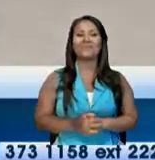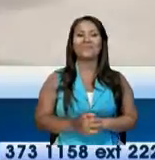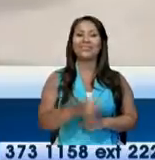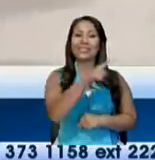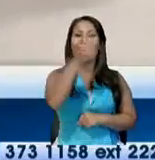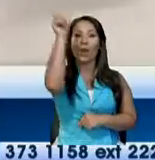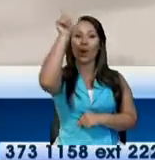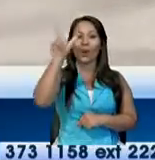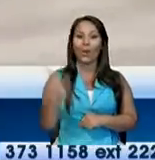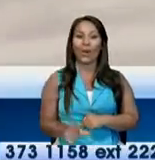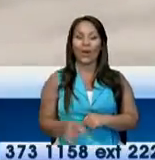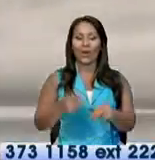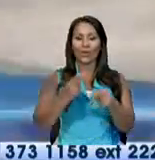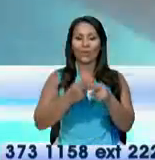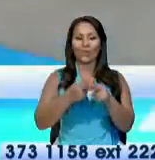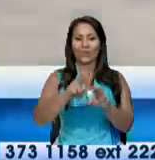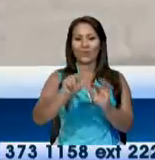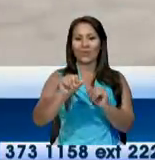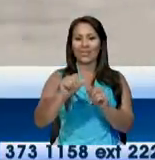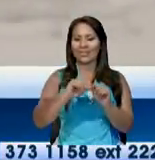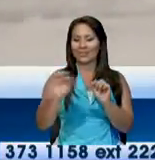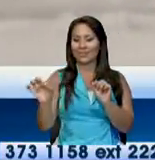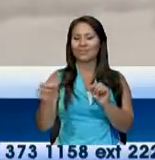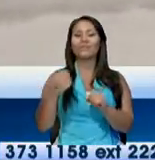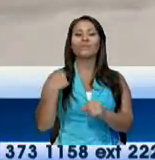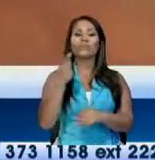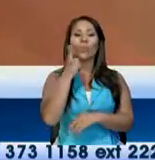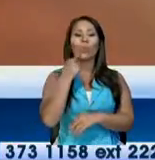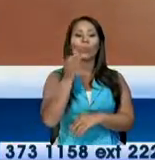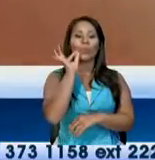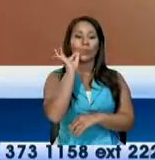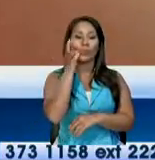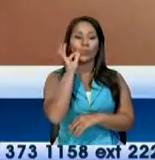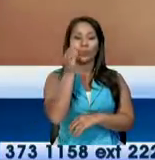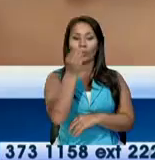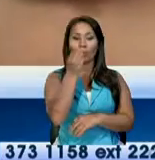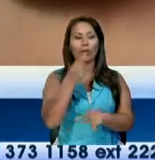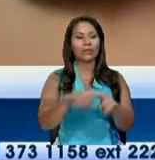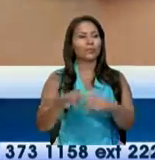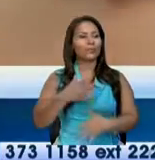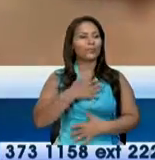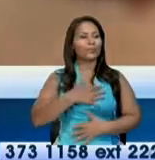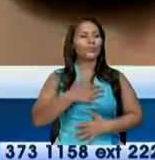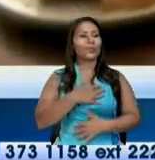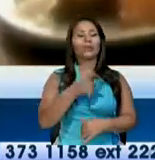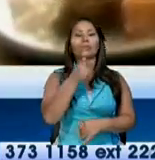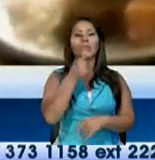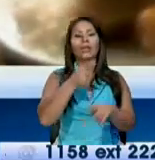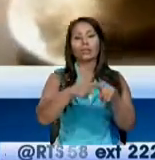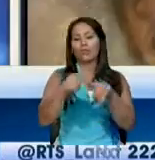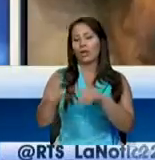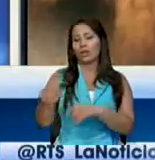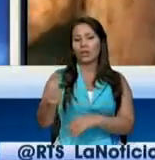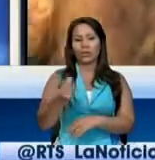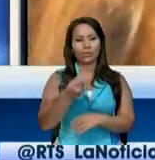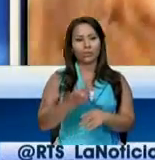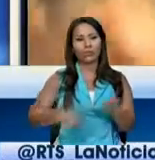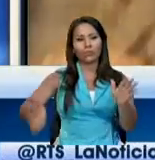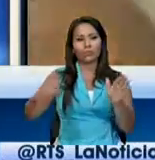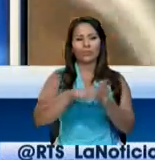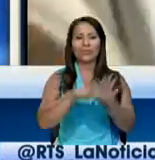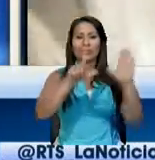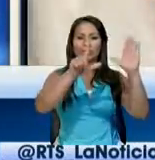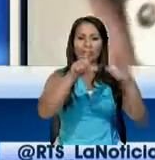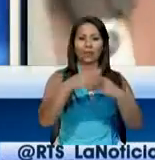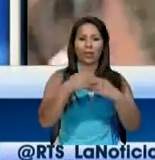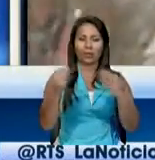Valle, en El Regreo, se prepara esta deliciosa comida y cada plato varía según pida el cliente. El plato vale